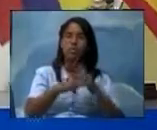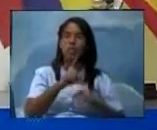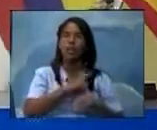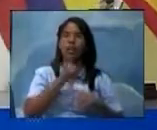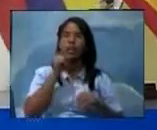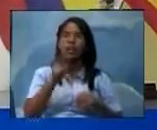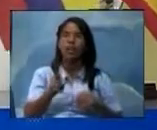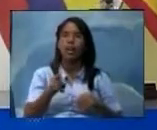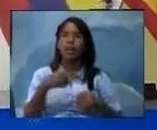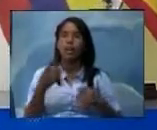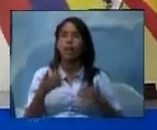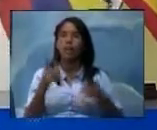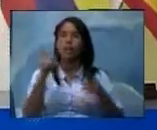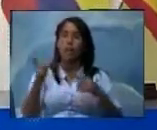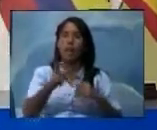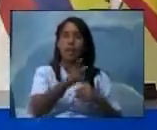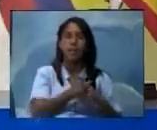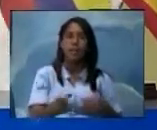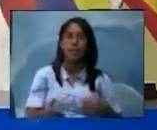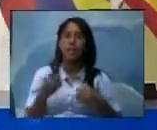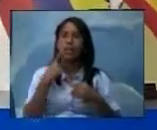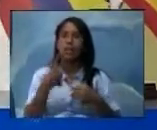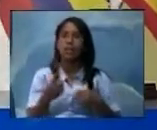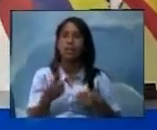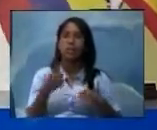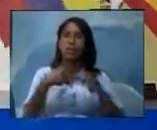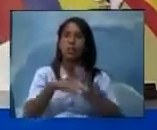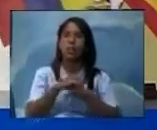le dio instrucciones a los magos. Él le dijo,